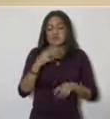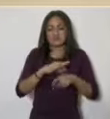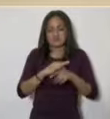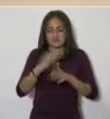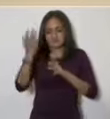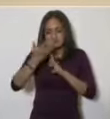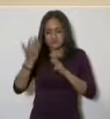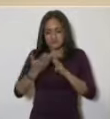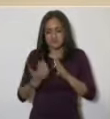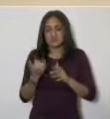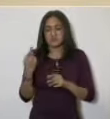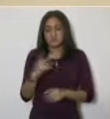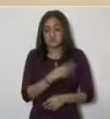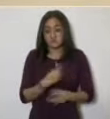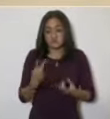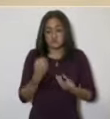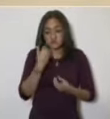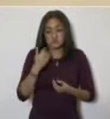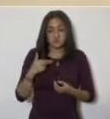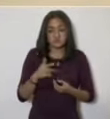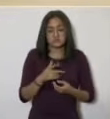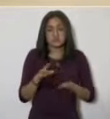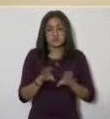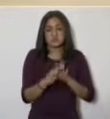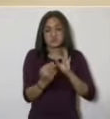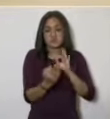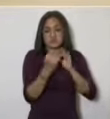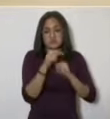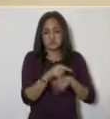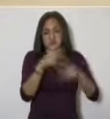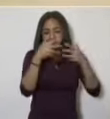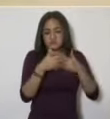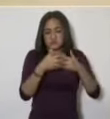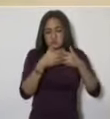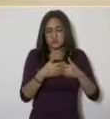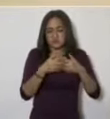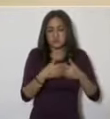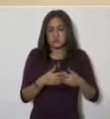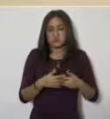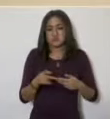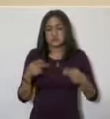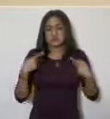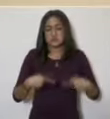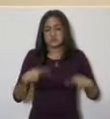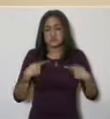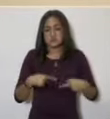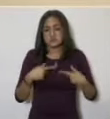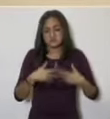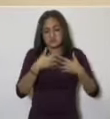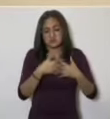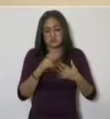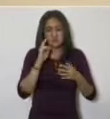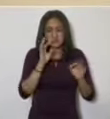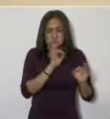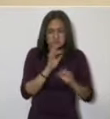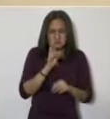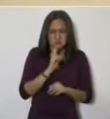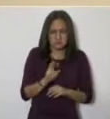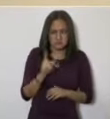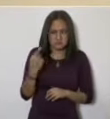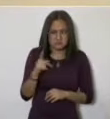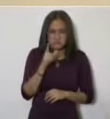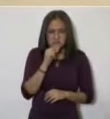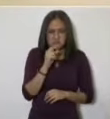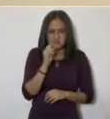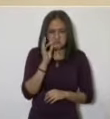carnicería estaba está enfrente de la maquiladora las gentes de la calidad reportaron a la